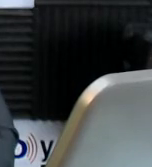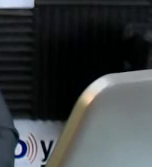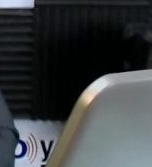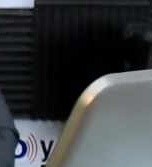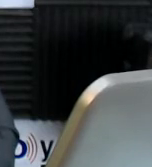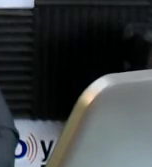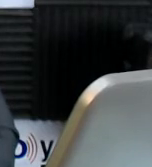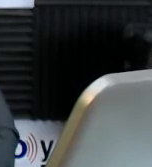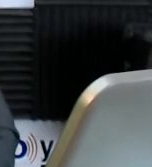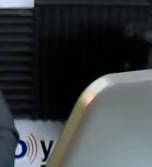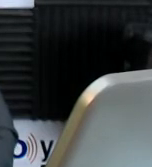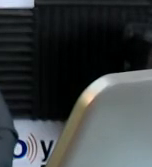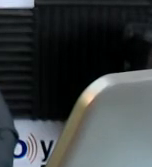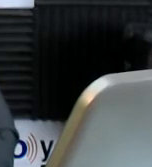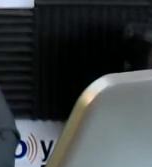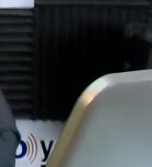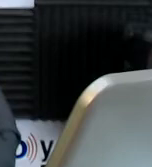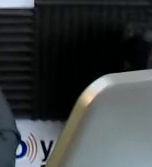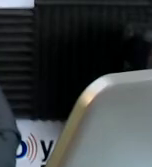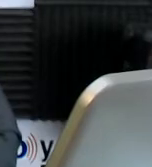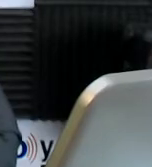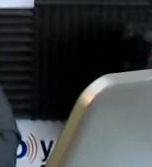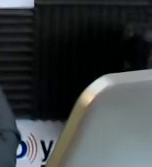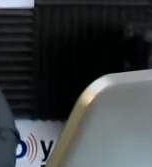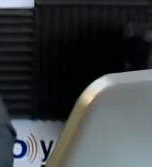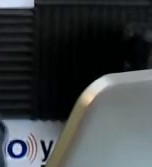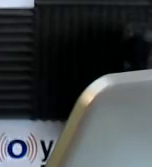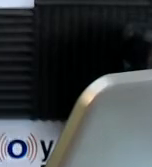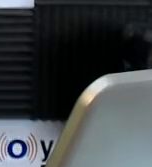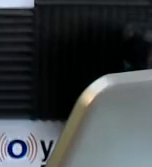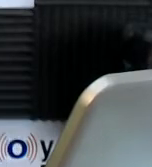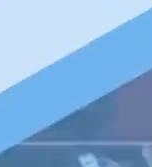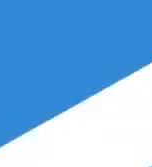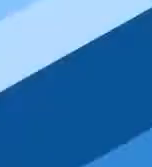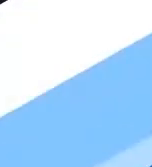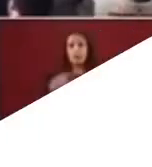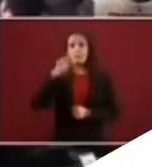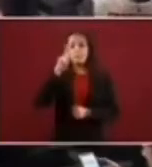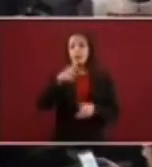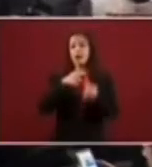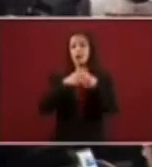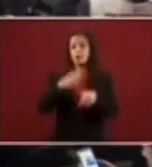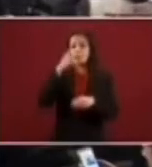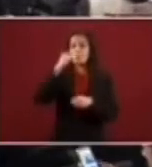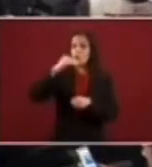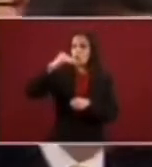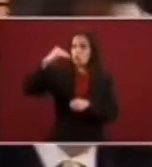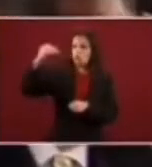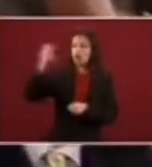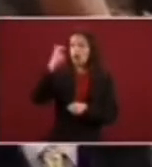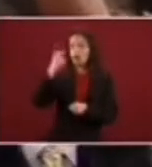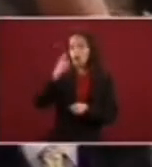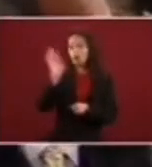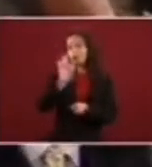vamos a escuchar lo que dijo el presidente, ¿cuándo habrá resultados en materia de seguridad? El problema es ese, el 2018 hubo